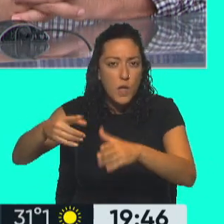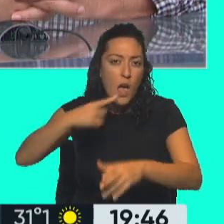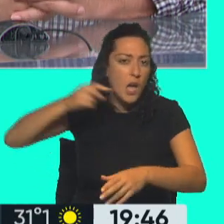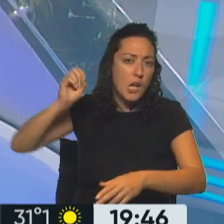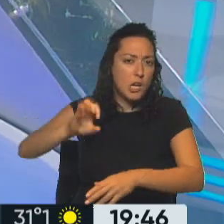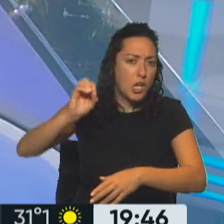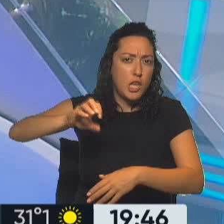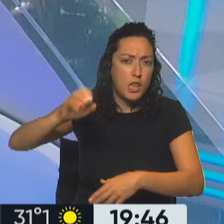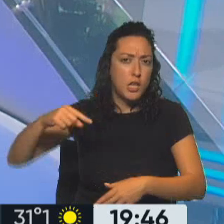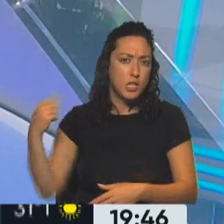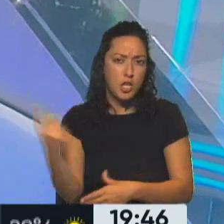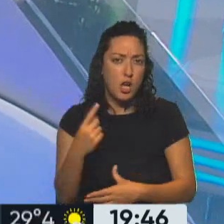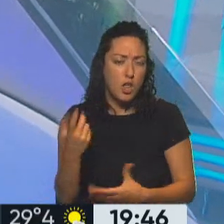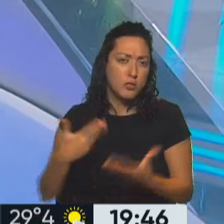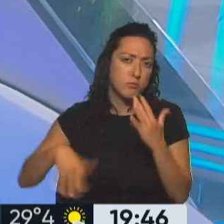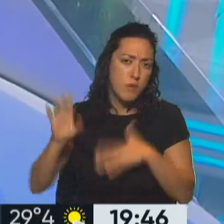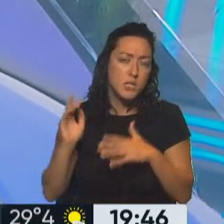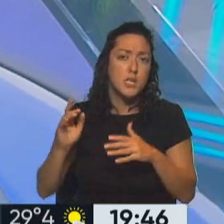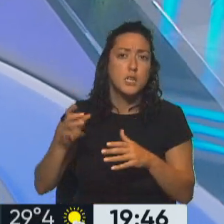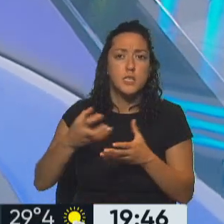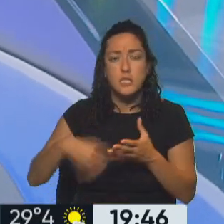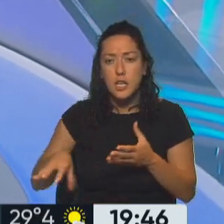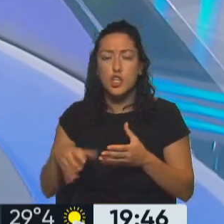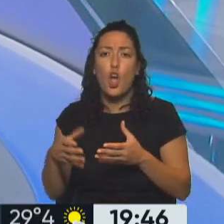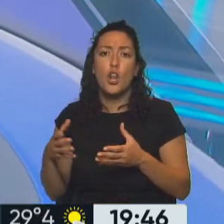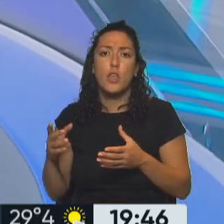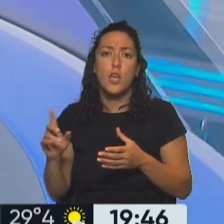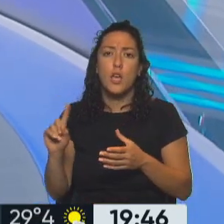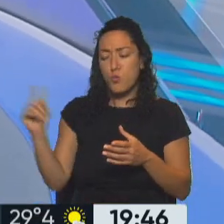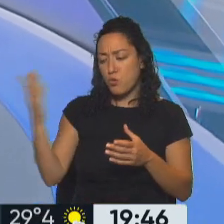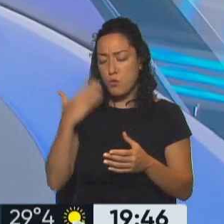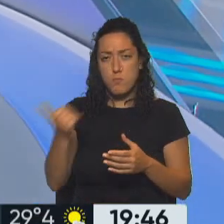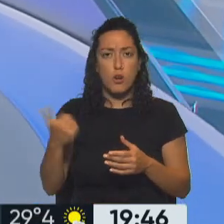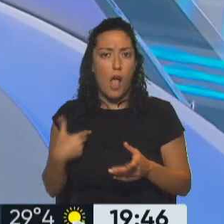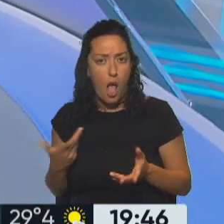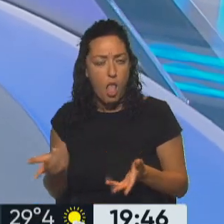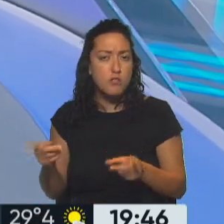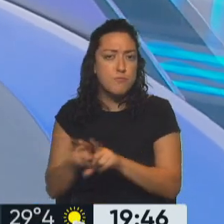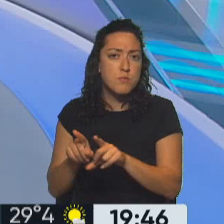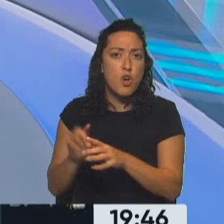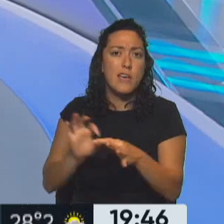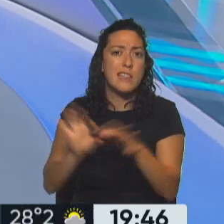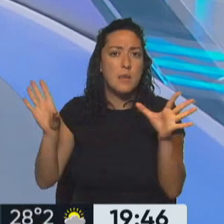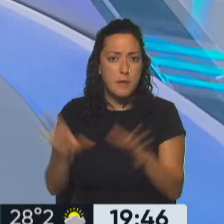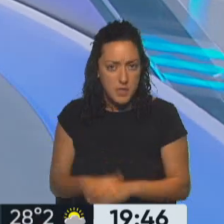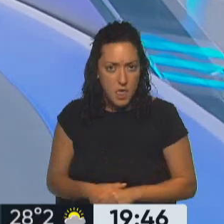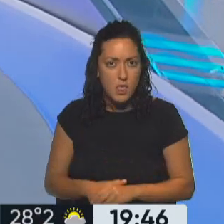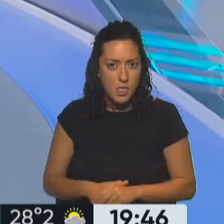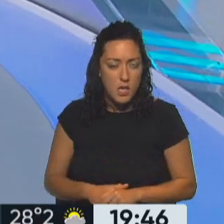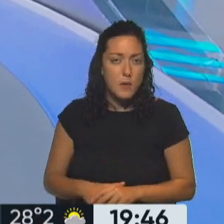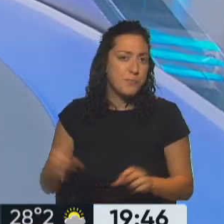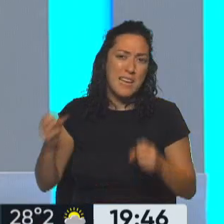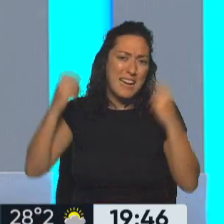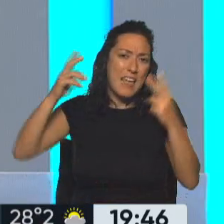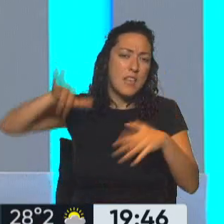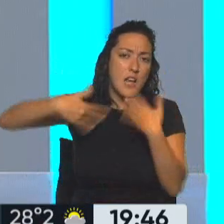críticas fundamentalmente del sector de productores autoconvocados y de productores independientes que quieren una radicalización del discurso